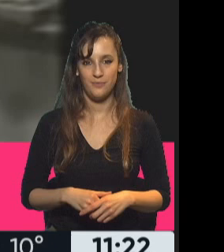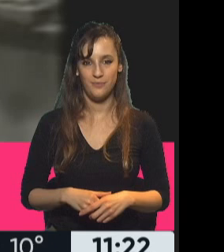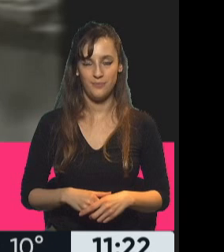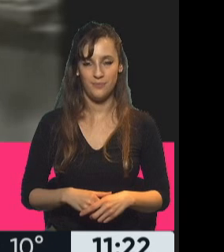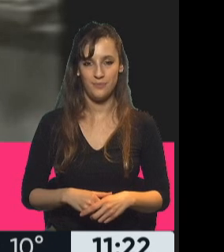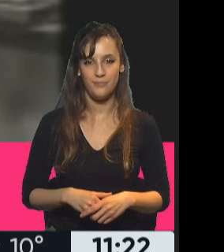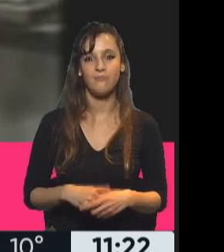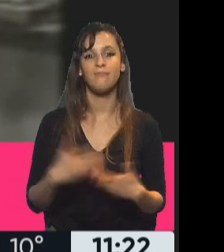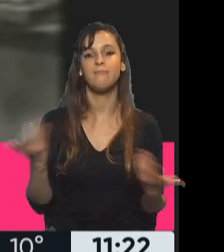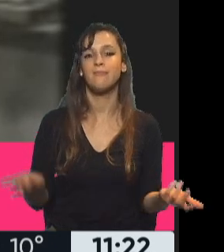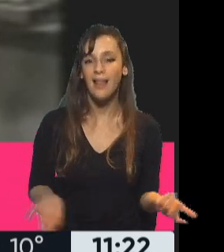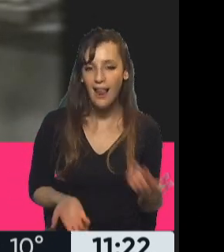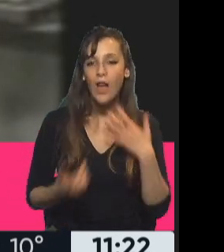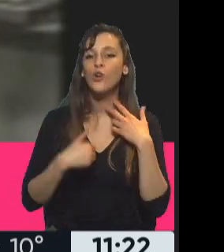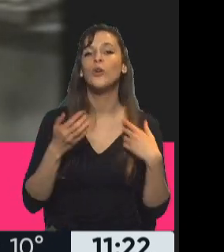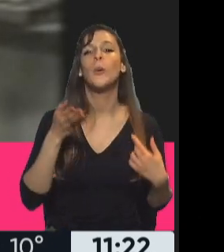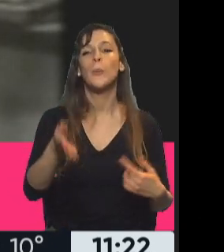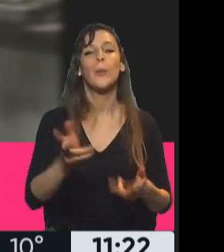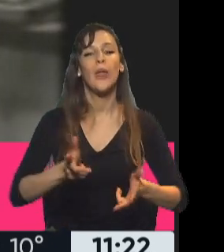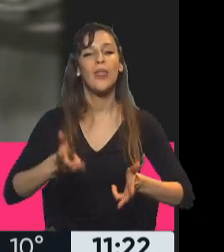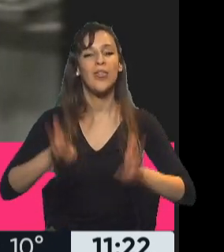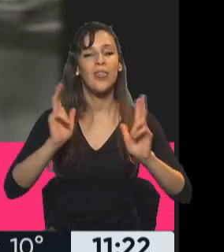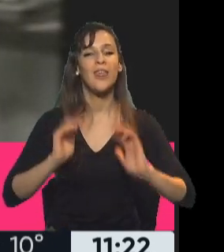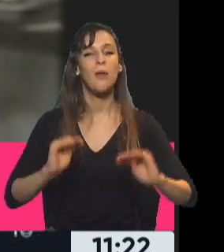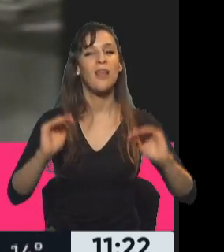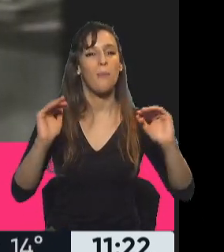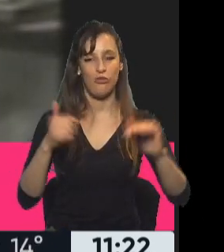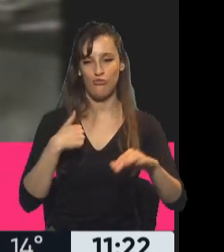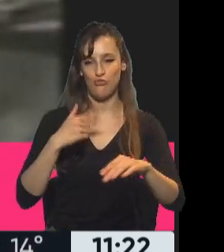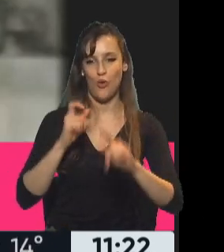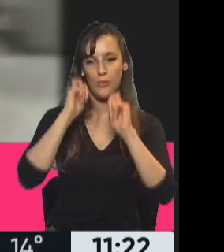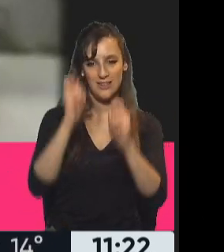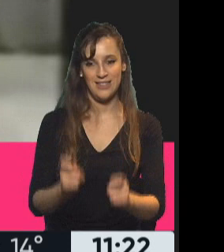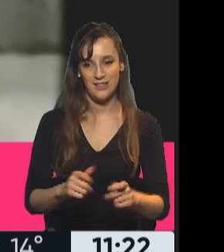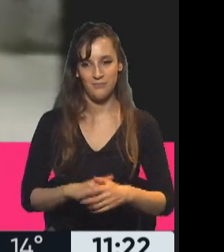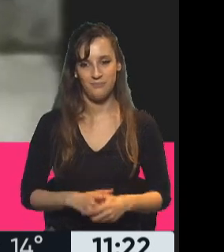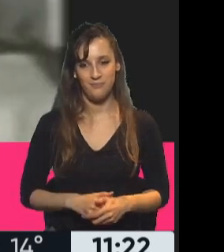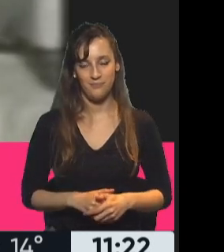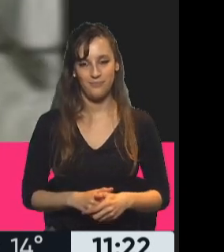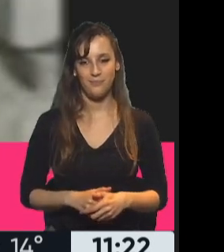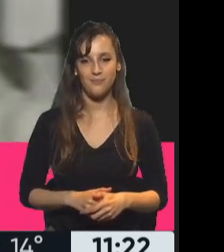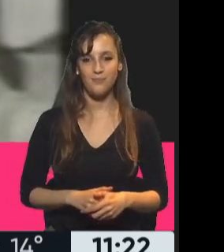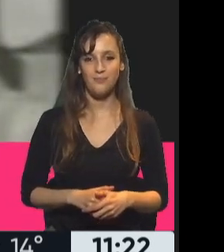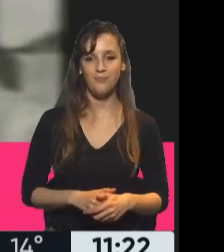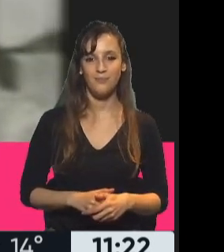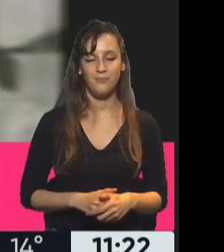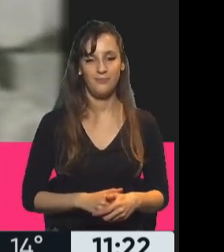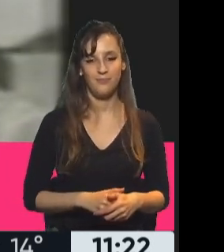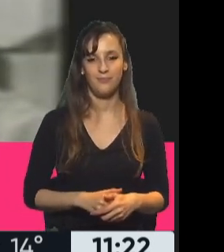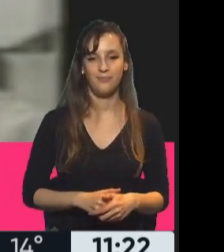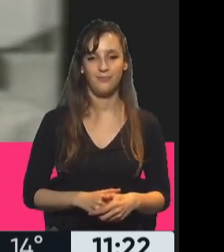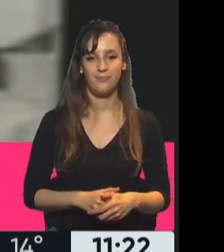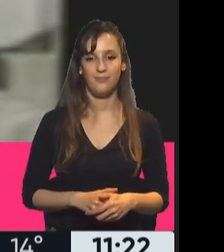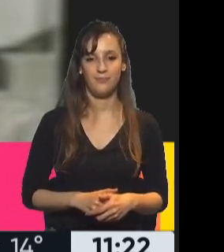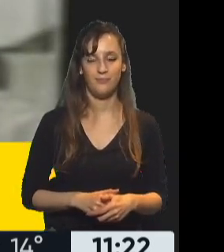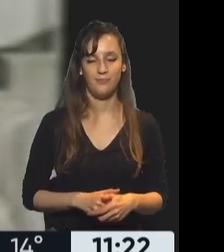Claro, cuando yo iba a tu departamento, a tu burín, digamos. Bueno. ¿Estás aquí? Sí, acabo de llegar. Ay, mira. Qué divino.